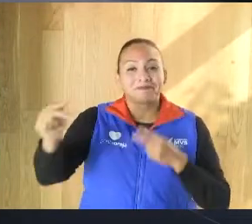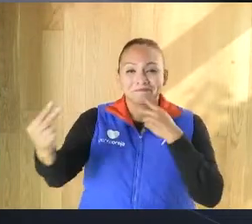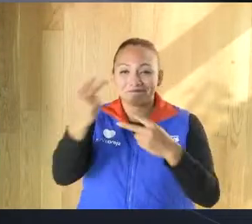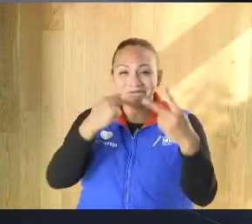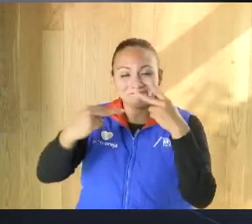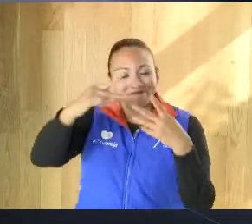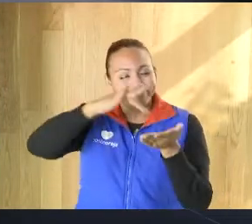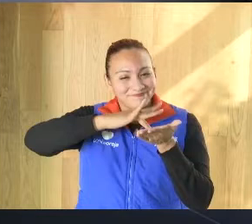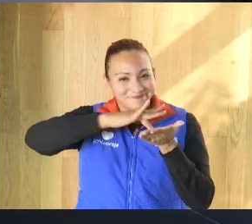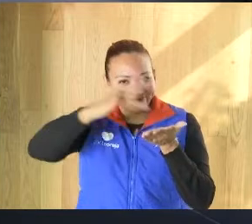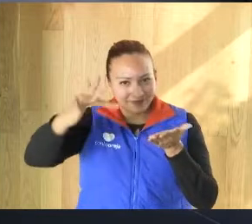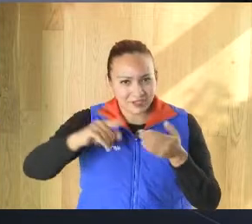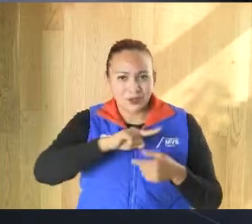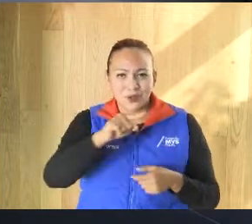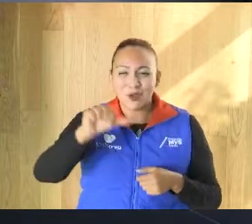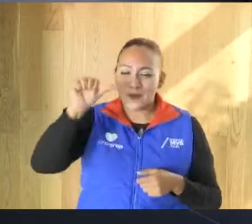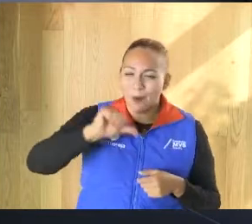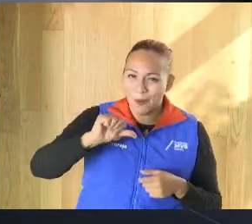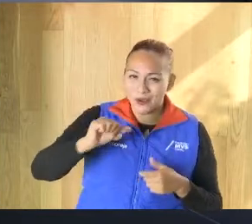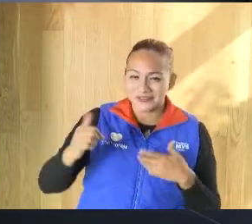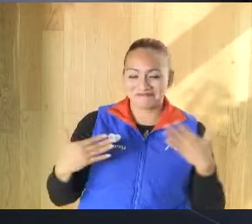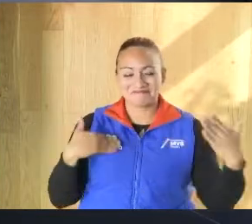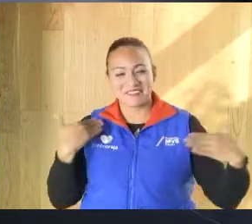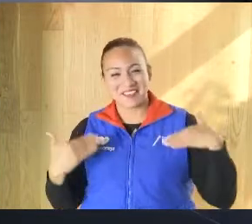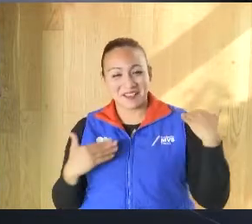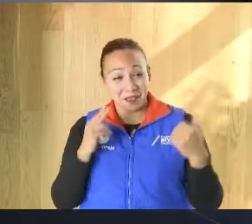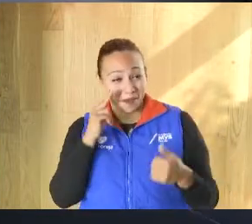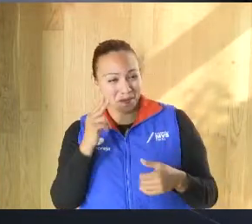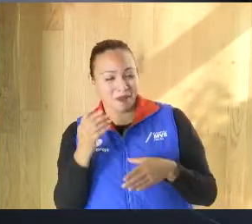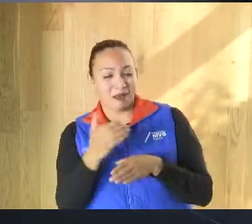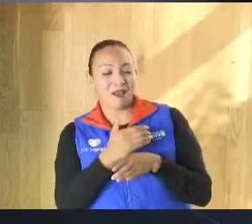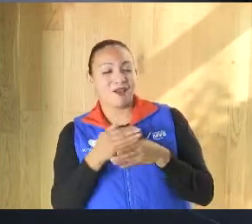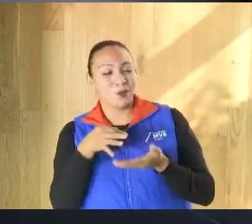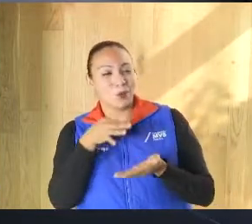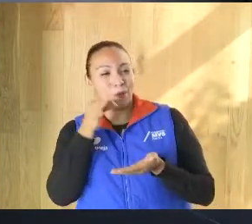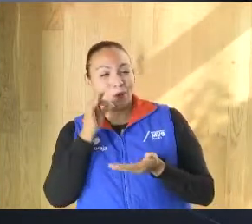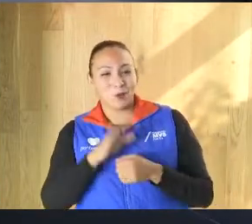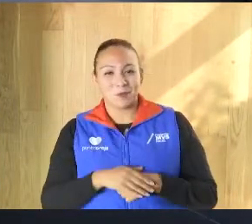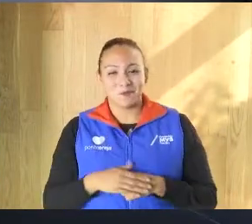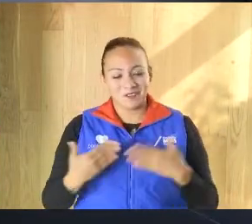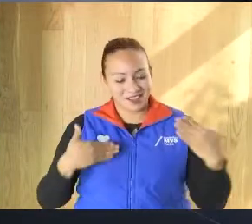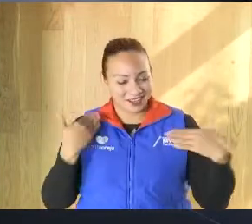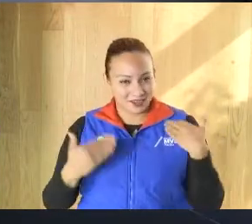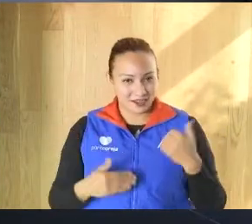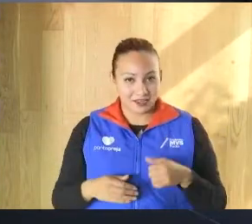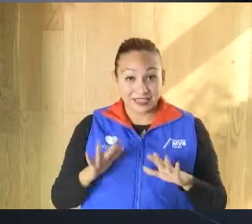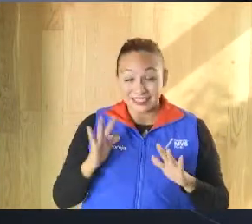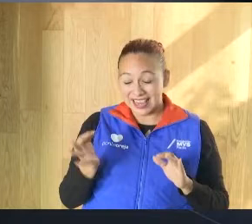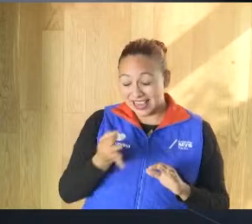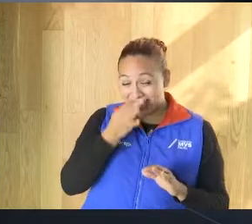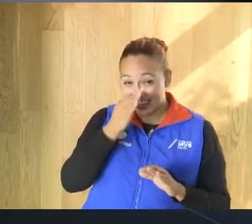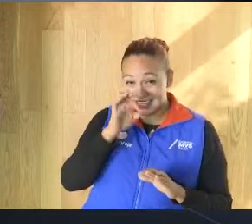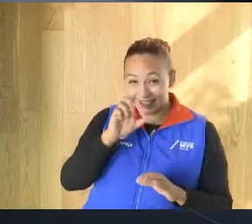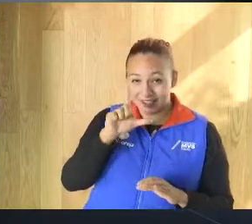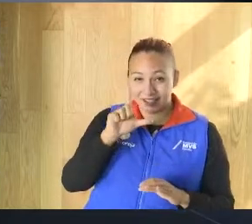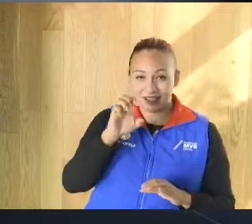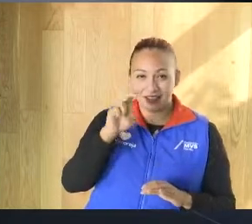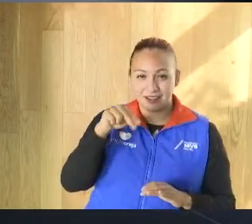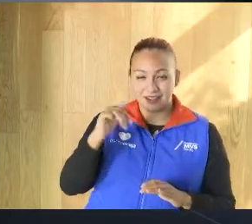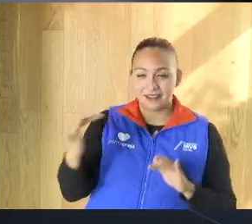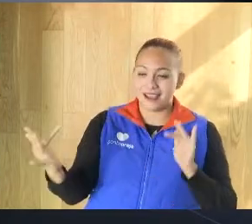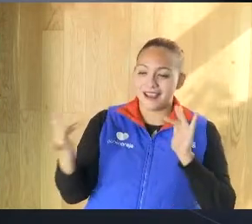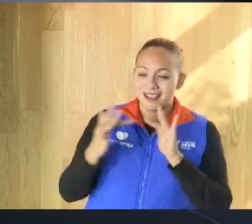están acompañando, que disfruten esta mañana y bueno, ya estamos a nada de que se conecte Elena Ruiz, Senior Manager